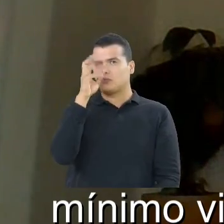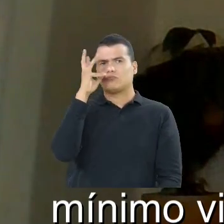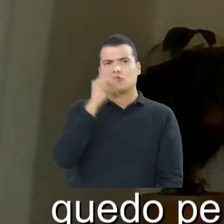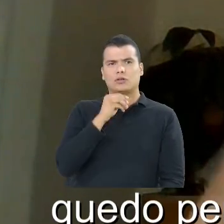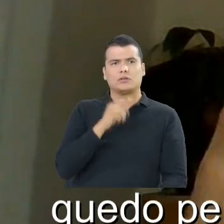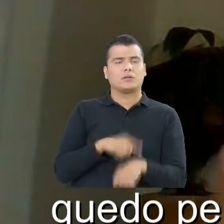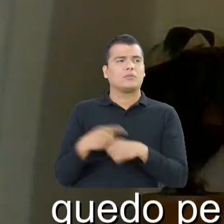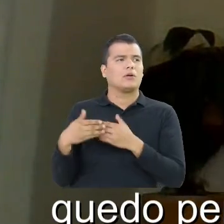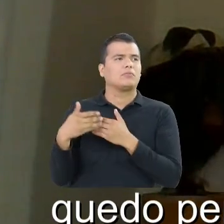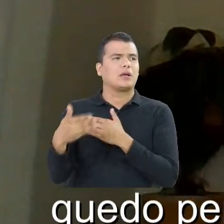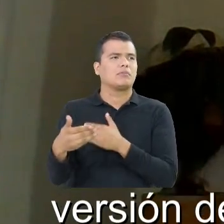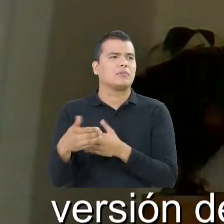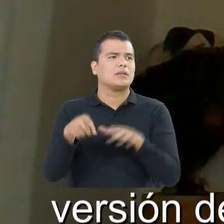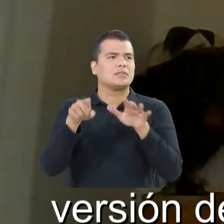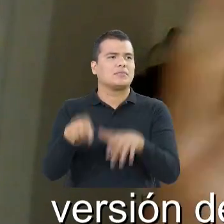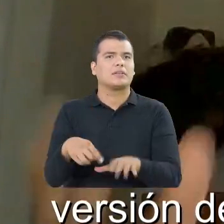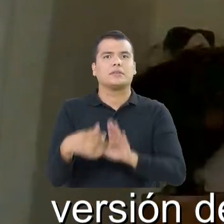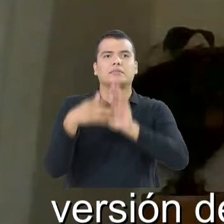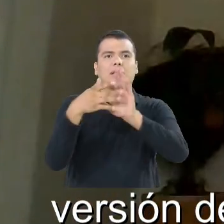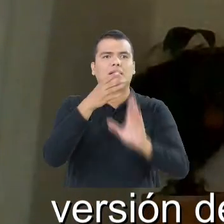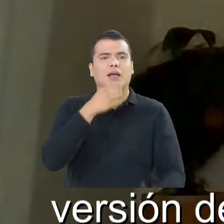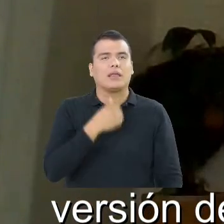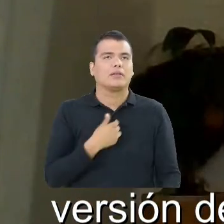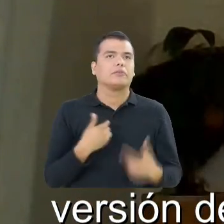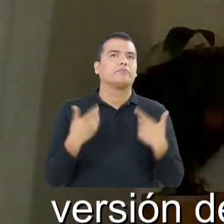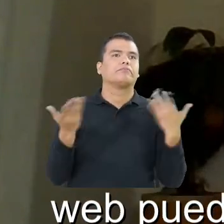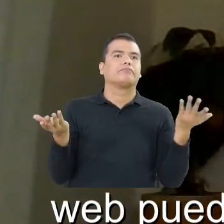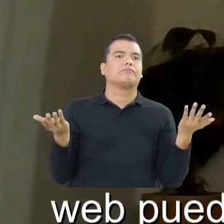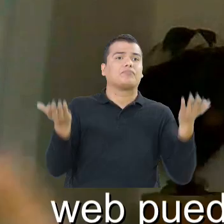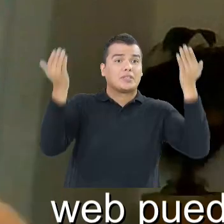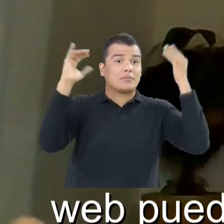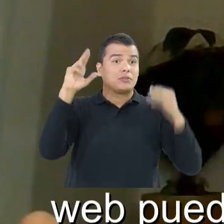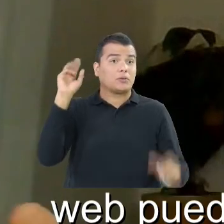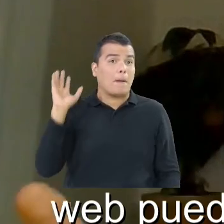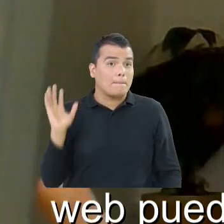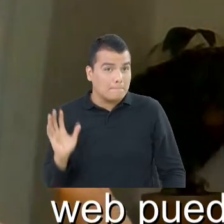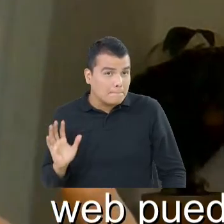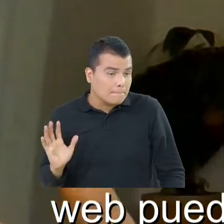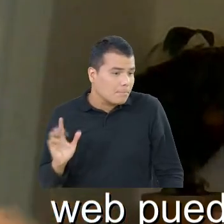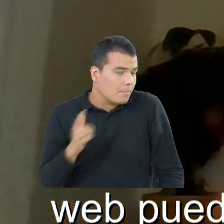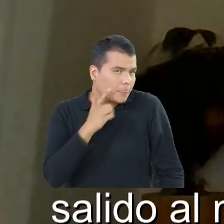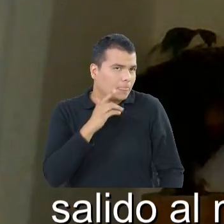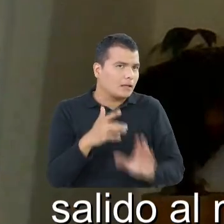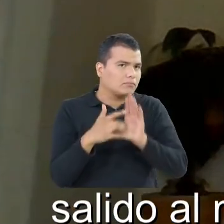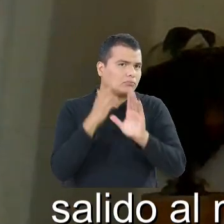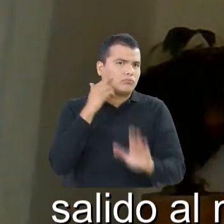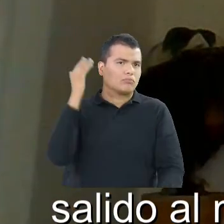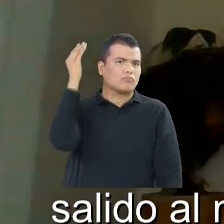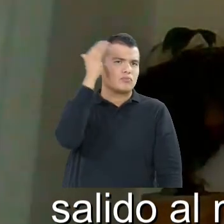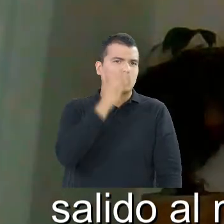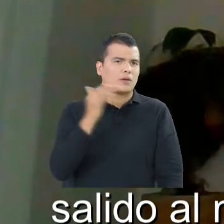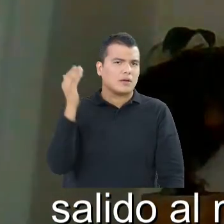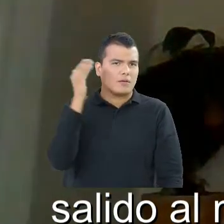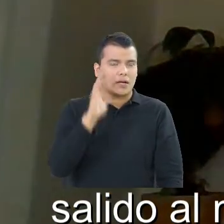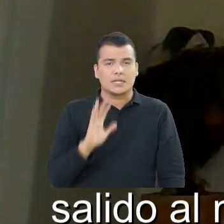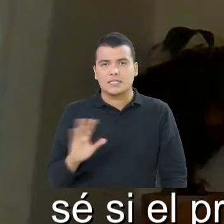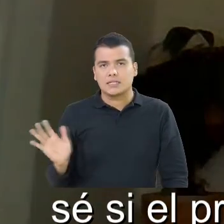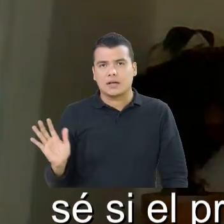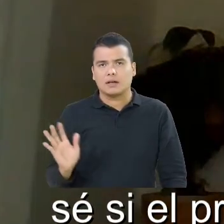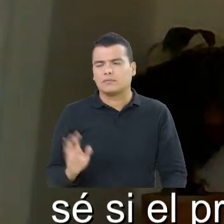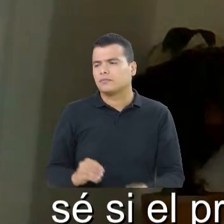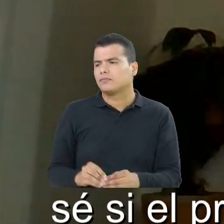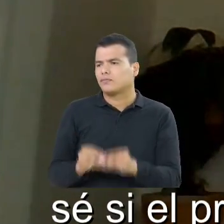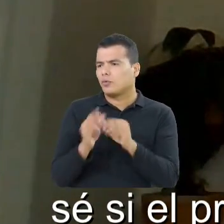pasar 6 meses y no he salido al mercado, un año, y ni siquiera sé si el producto va a servir. Saquen una versión inicial, saquen cualquier